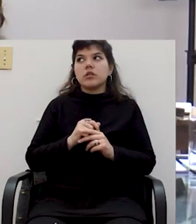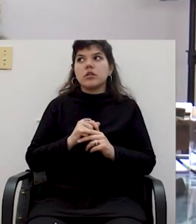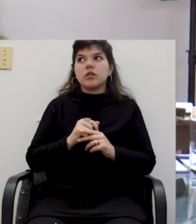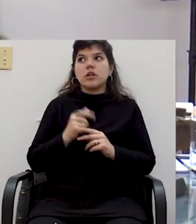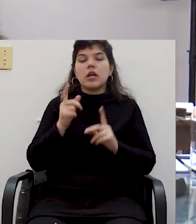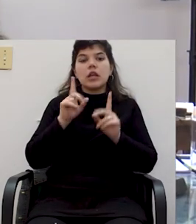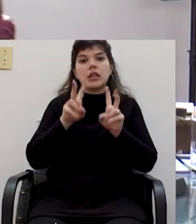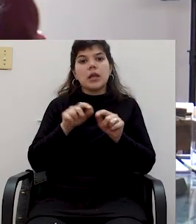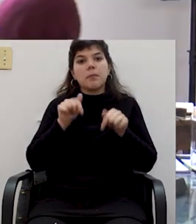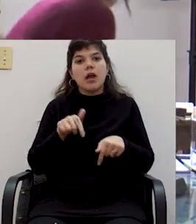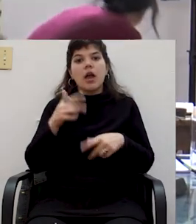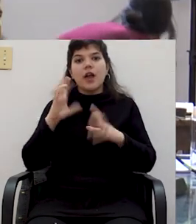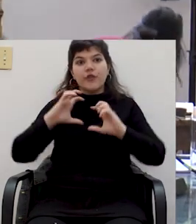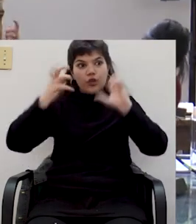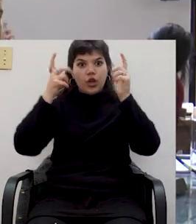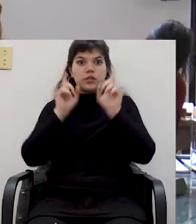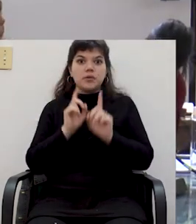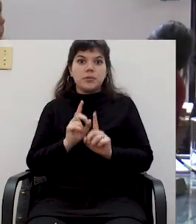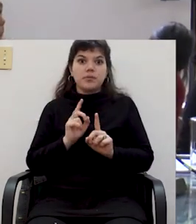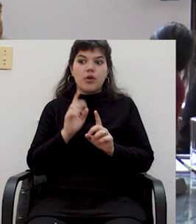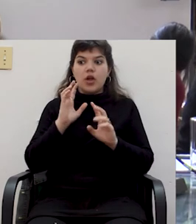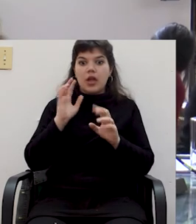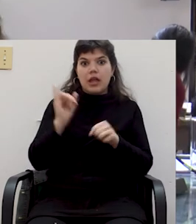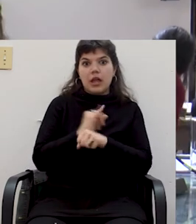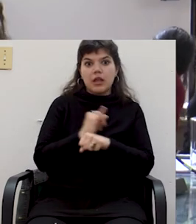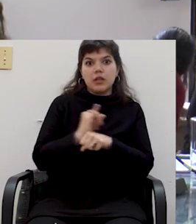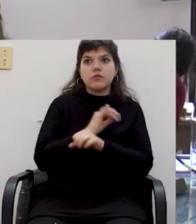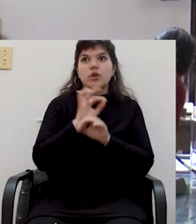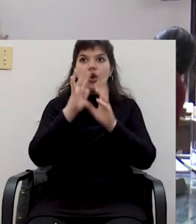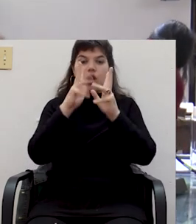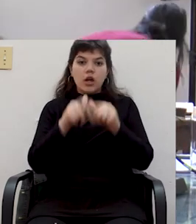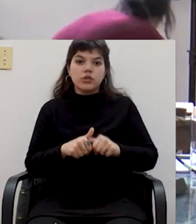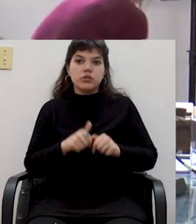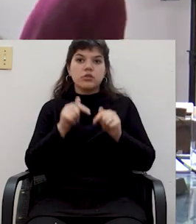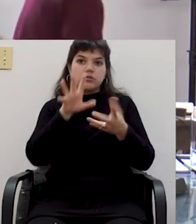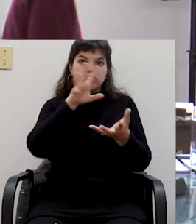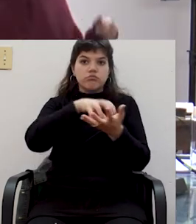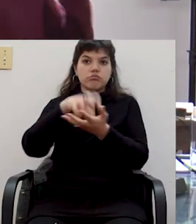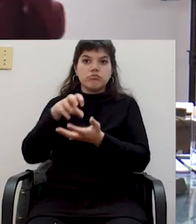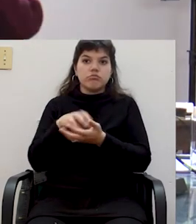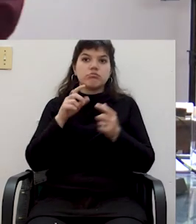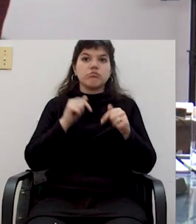y al tema de la violencia también en las instituciones, en las organizaciones, tiene que ver